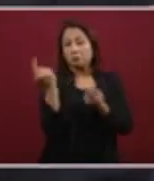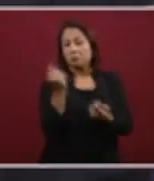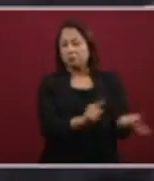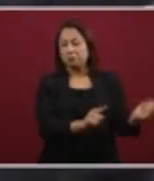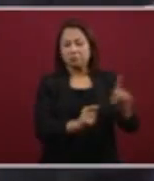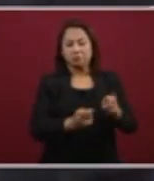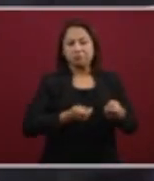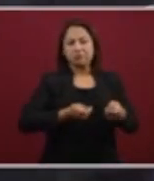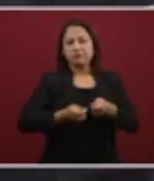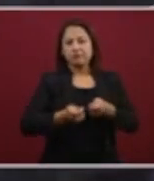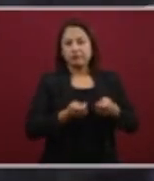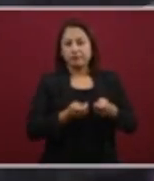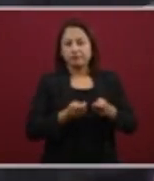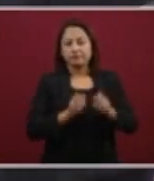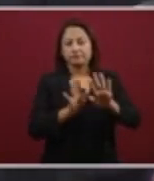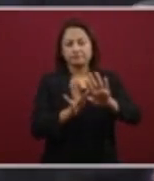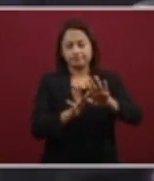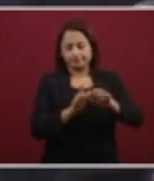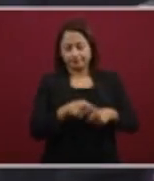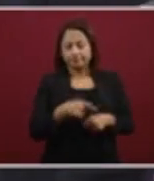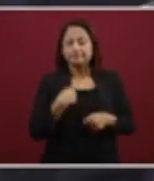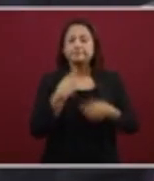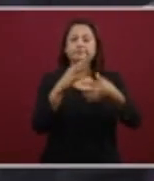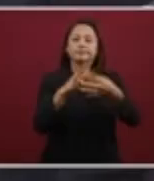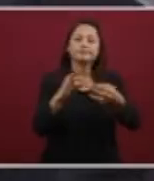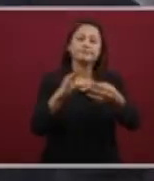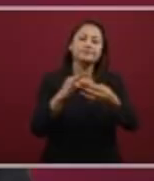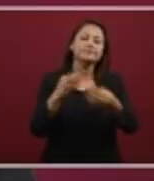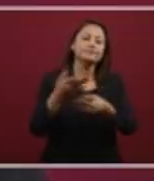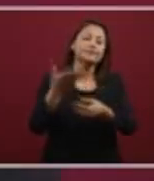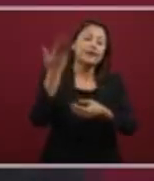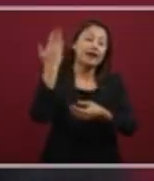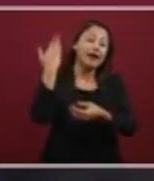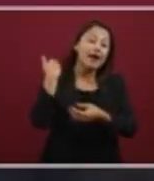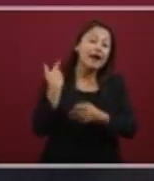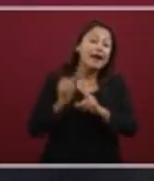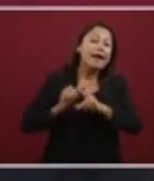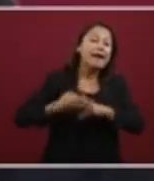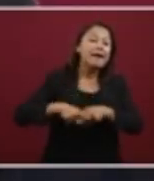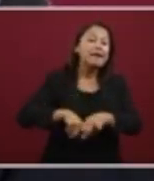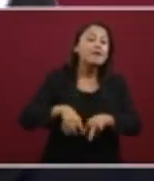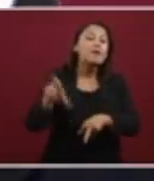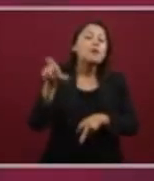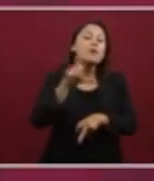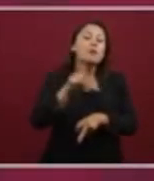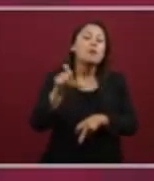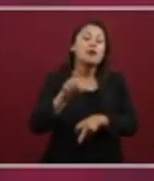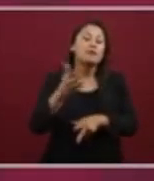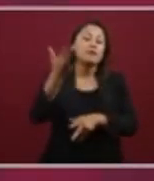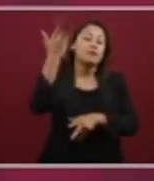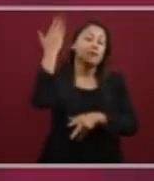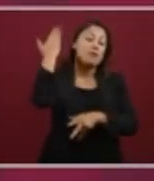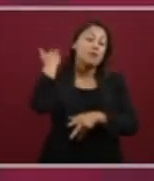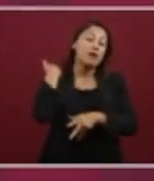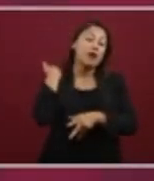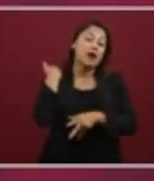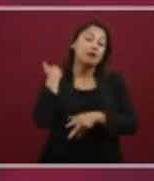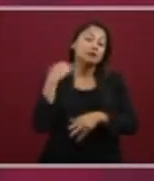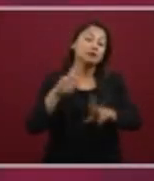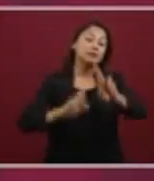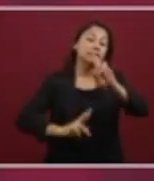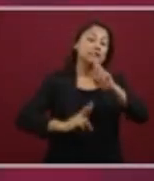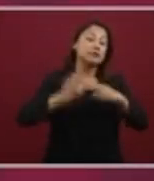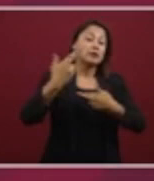Esto surge, lo he explicado, de cuando triunfa el movimiento revolucionario, cuando